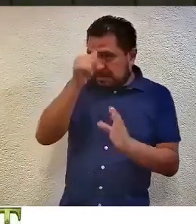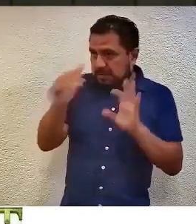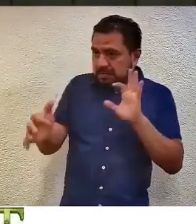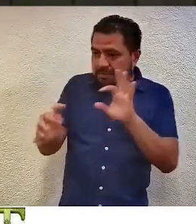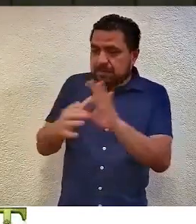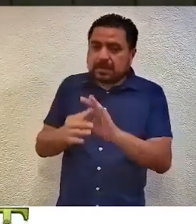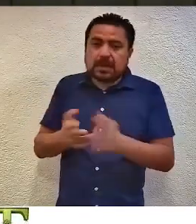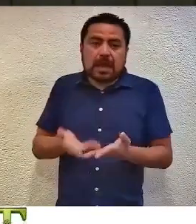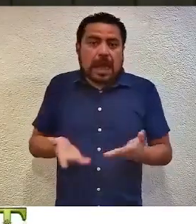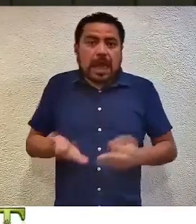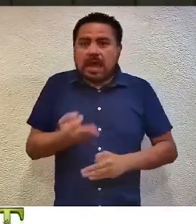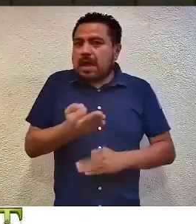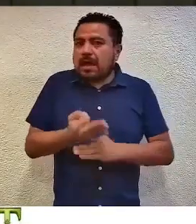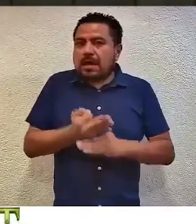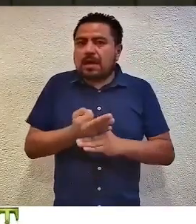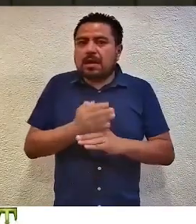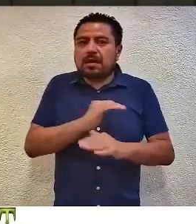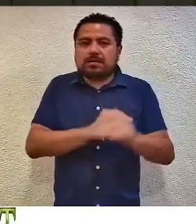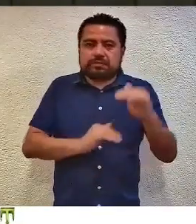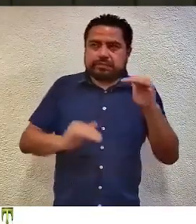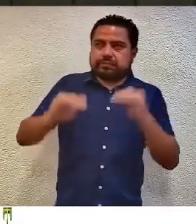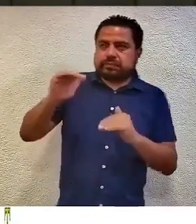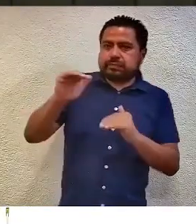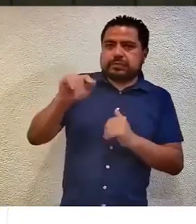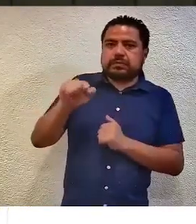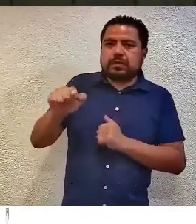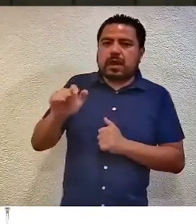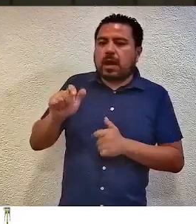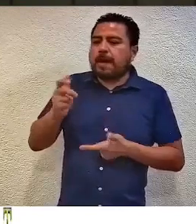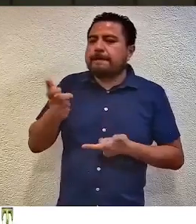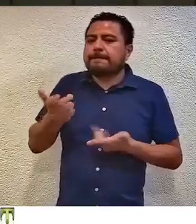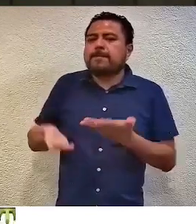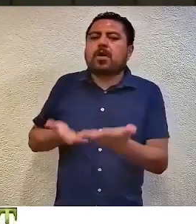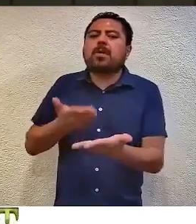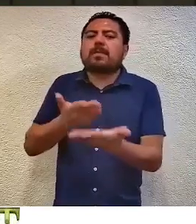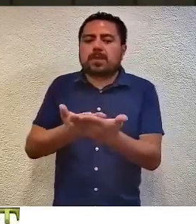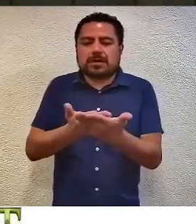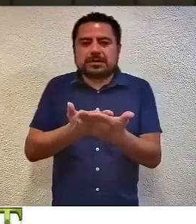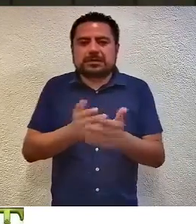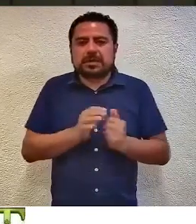que ahora elevamos al laudo como propuesta.